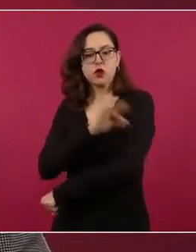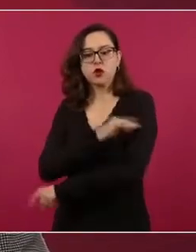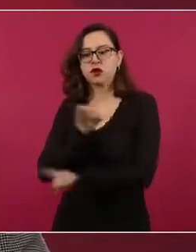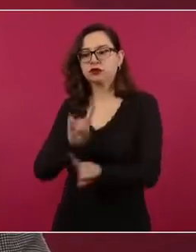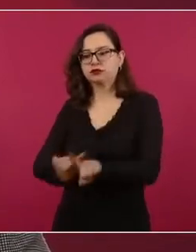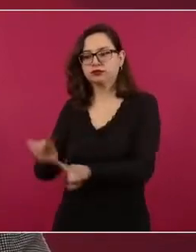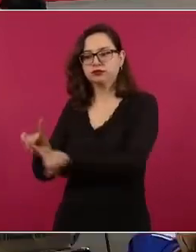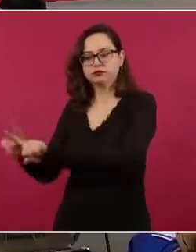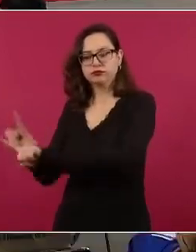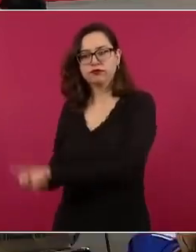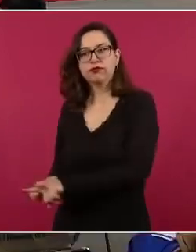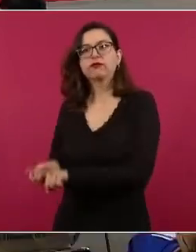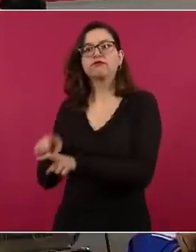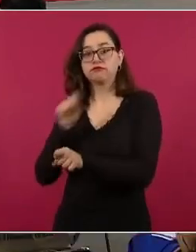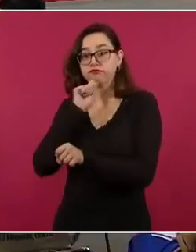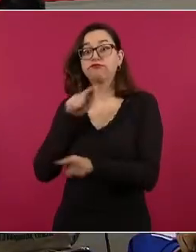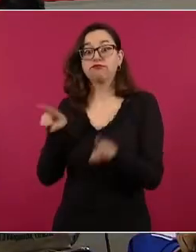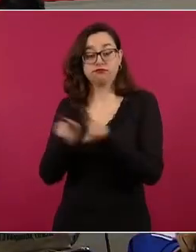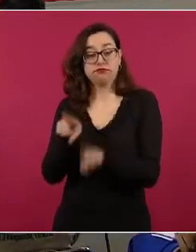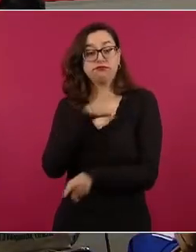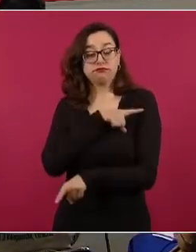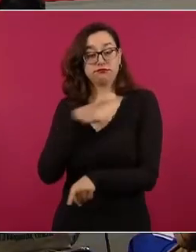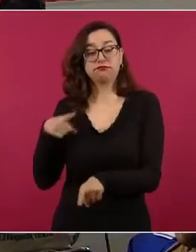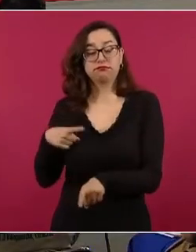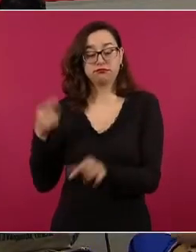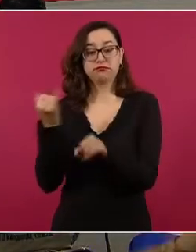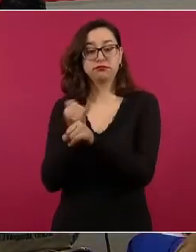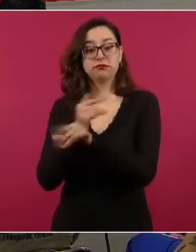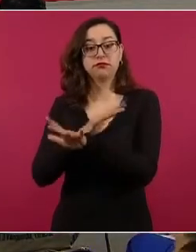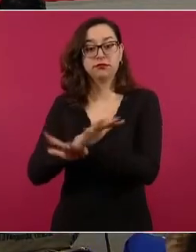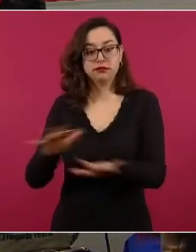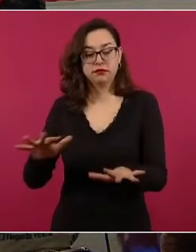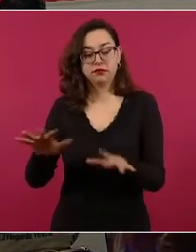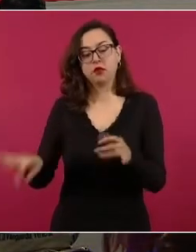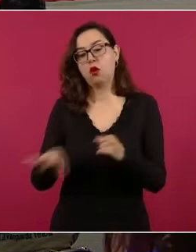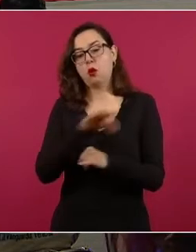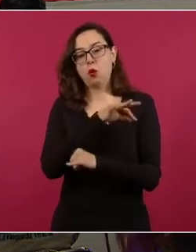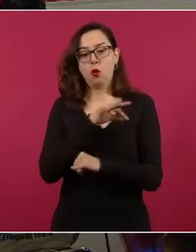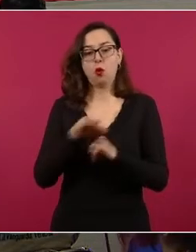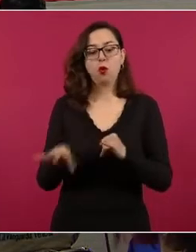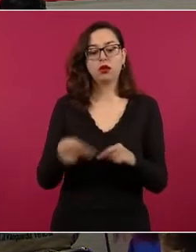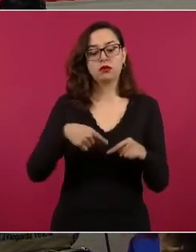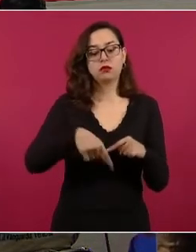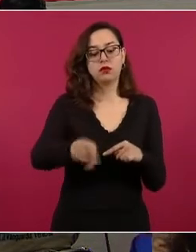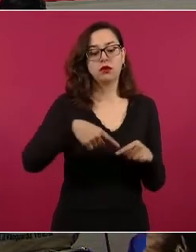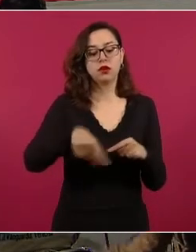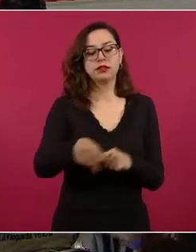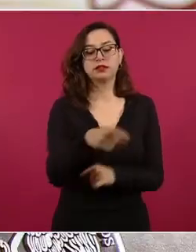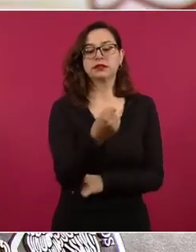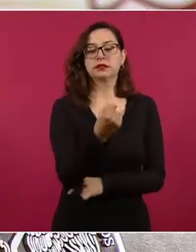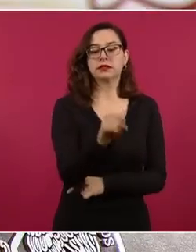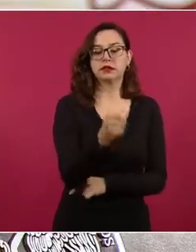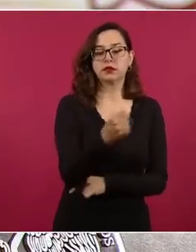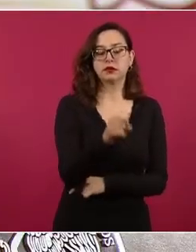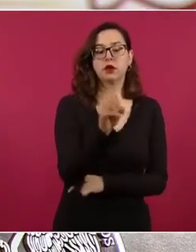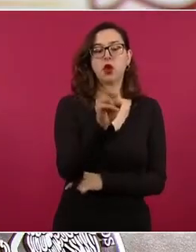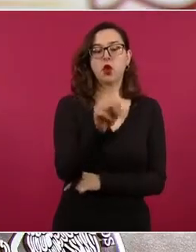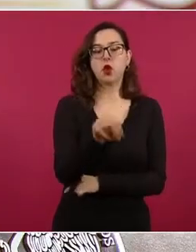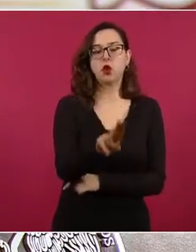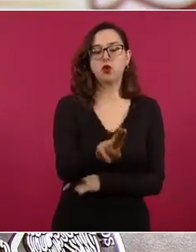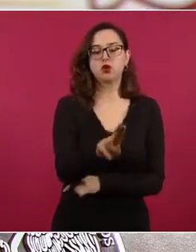las vacunas que llegarán en el mes de septiembre a través del término del